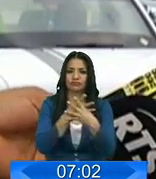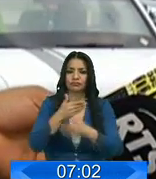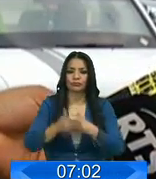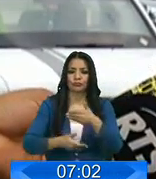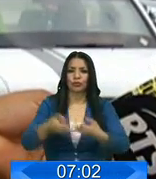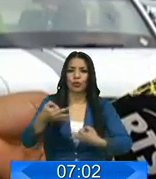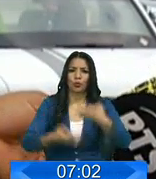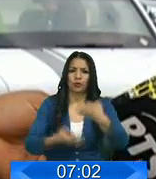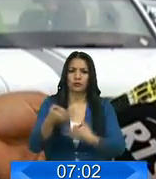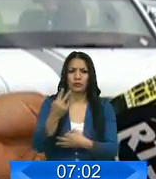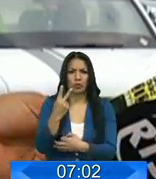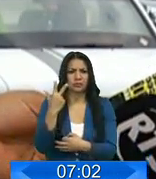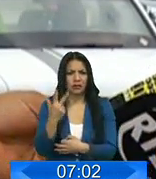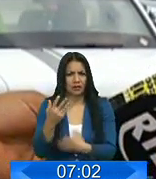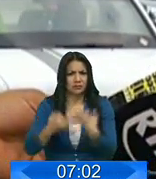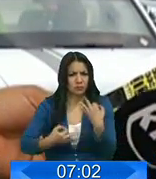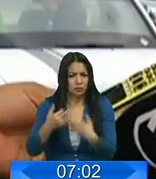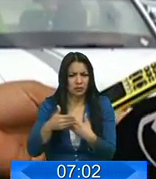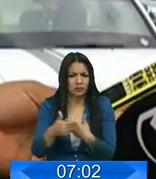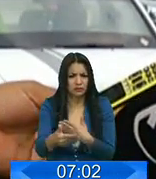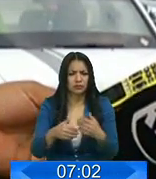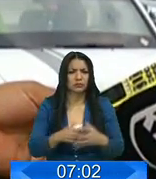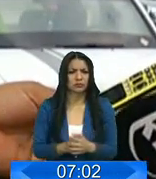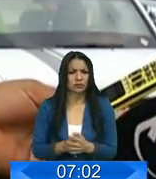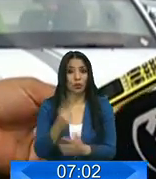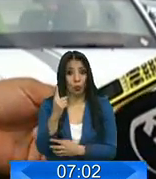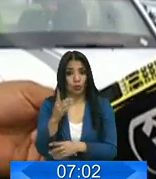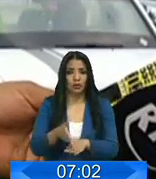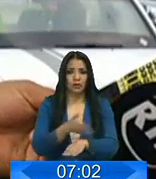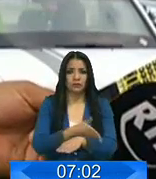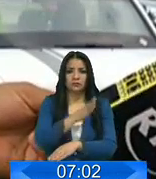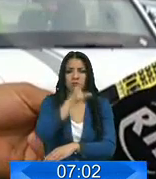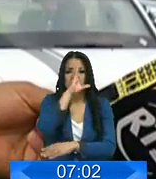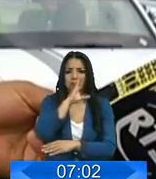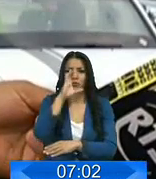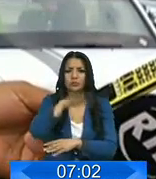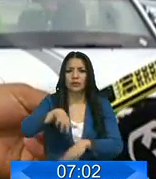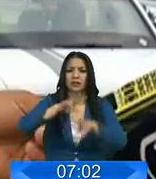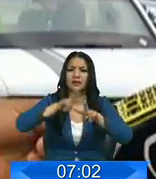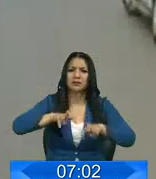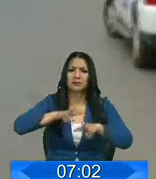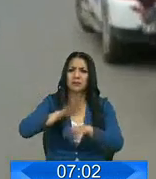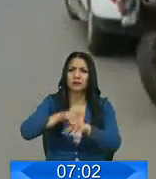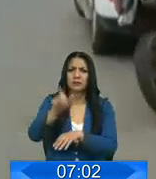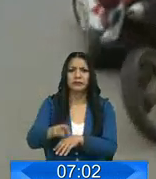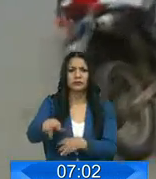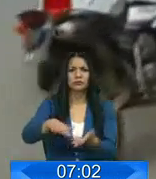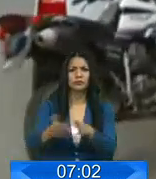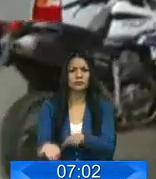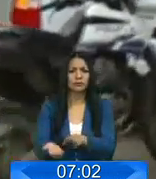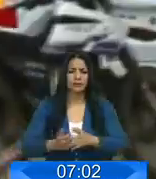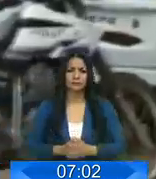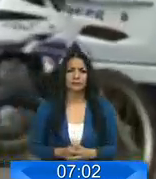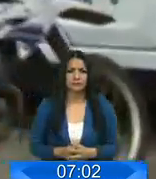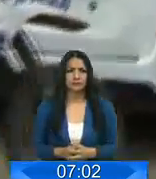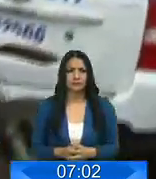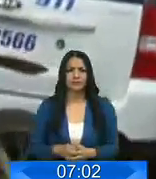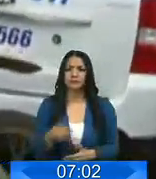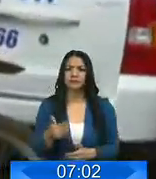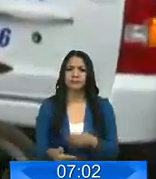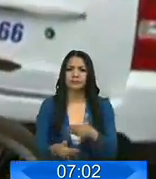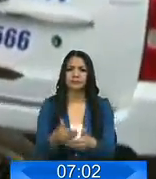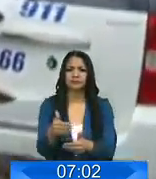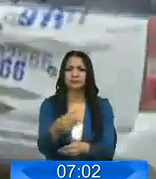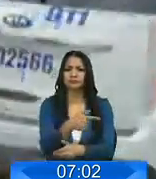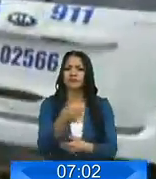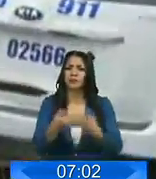2 y 3 procesos judiciales. Hay uno que tiene una investigación inclusive por asesinato. En las próximas horas se decidirá la situación